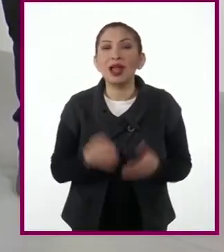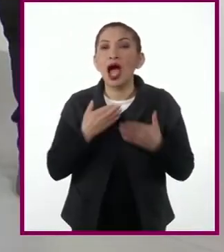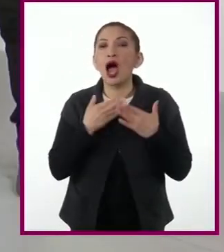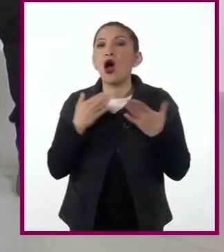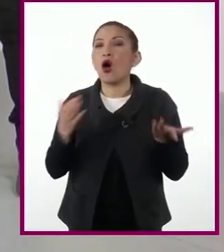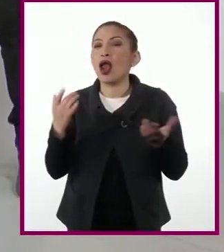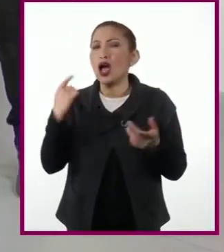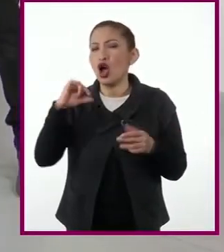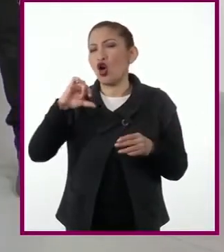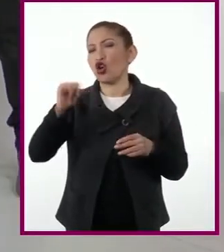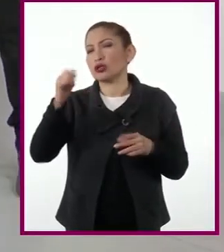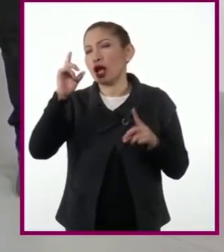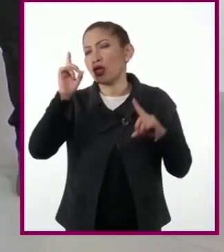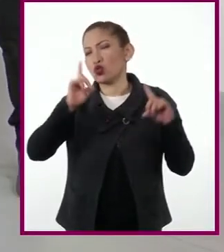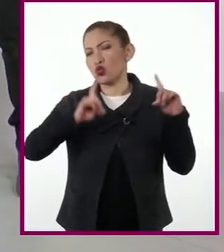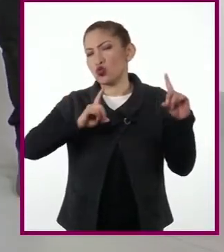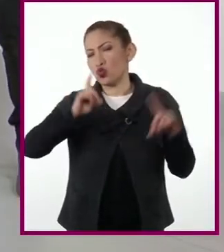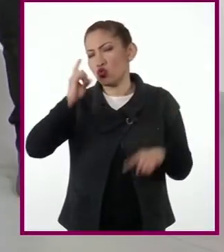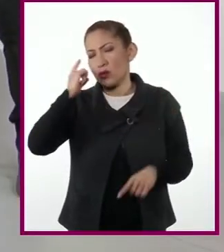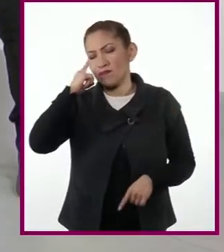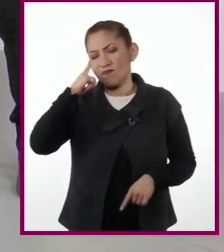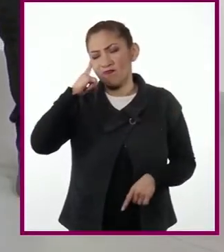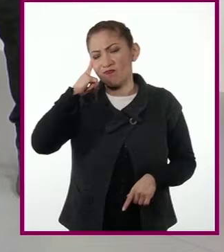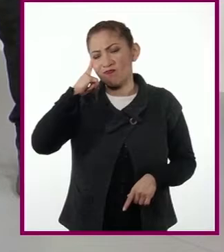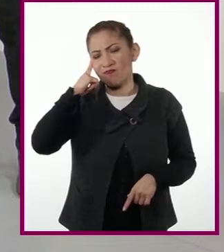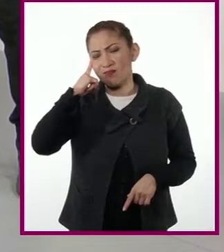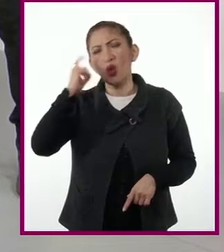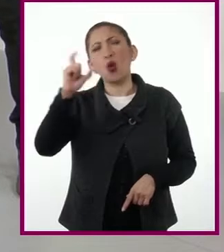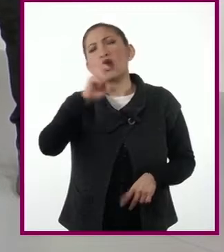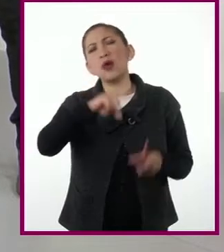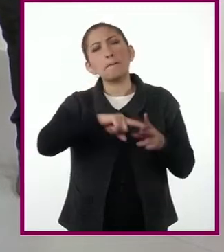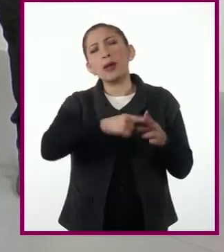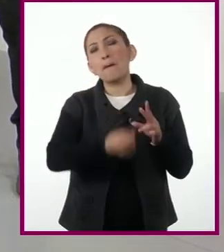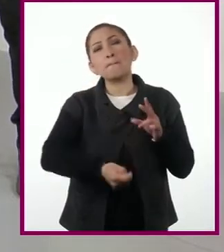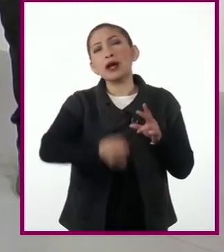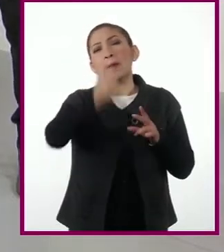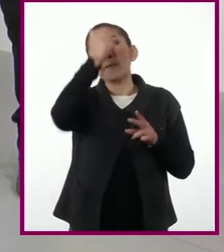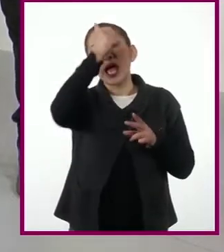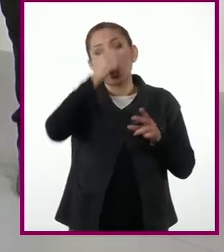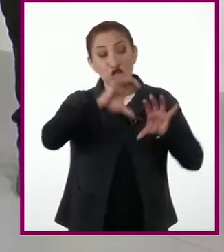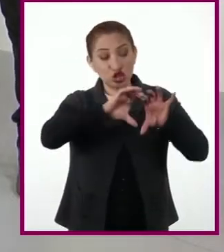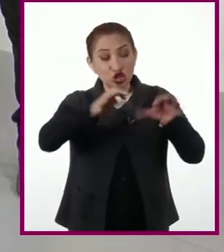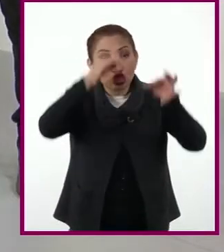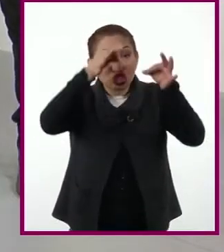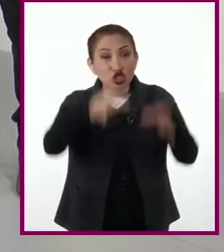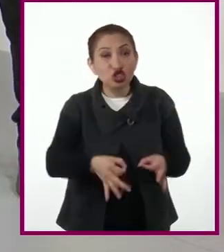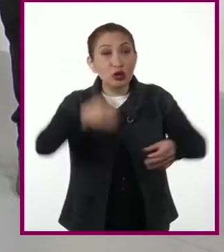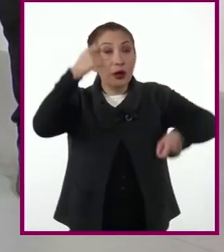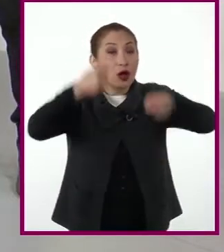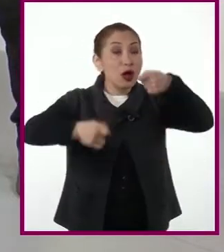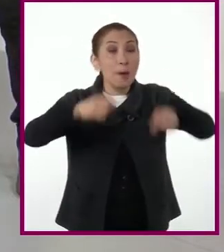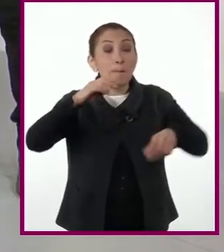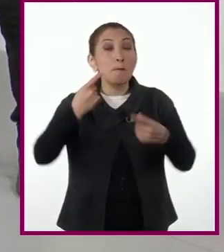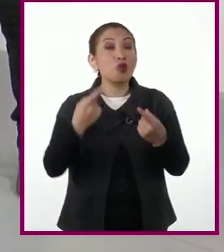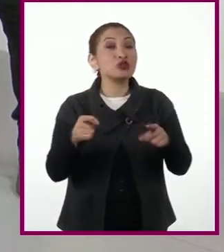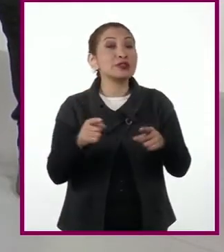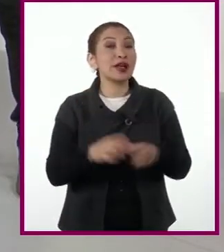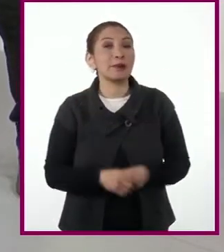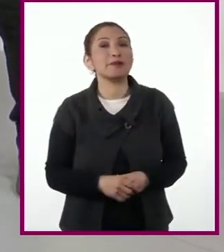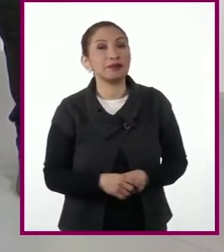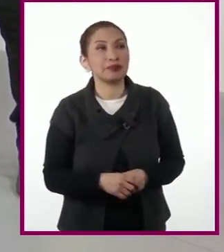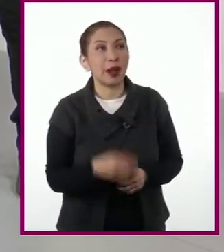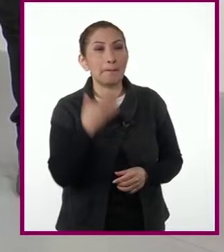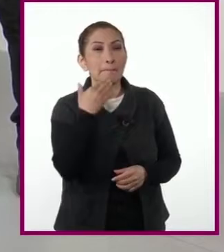me surge otra pregunta. ¿Cuándo surgieron los primeros instrumentos musicales? Pues